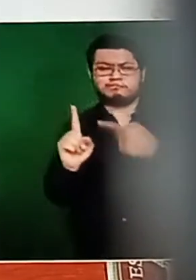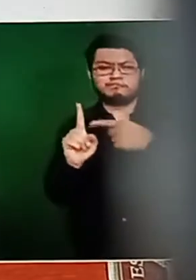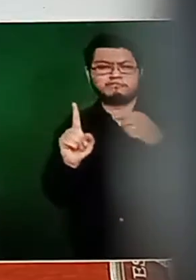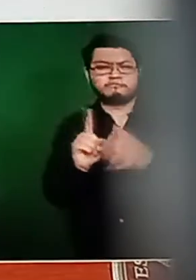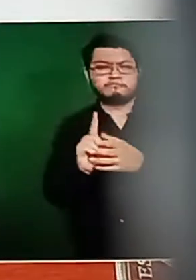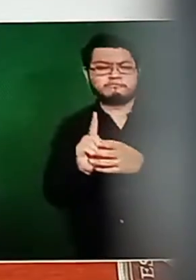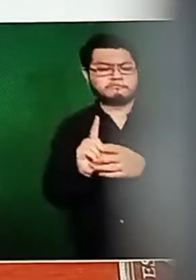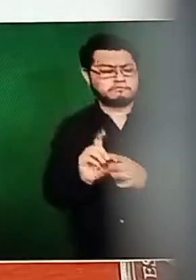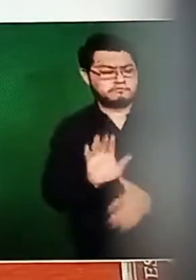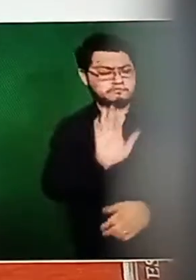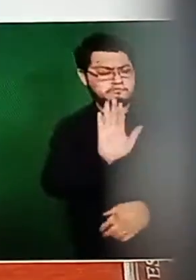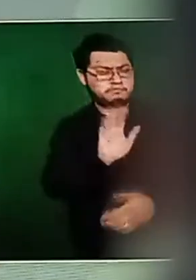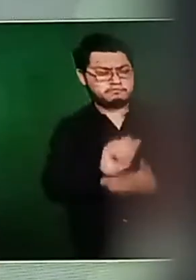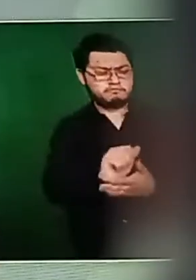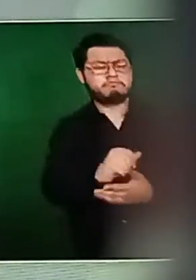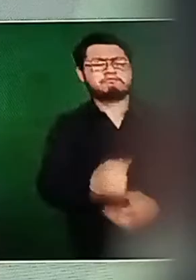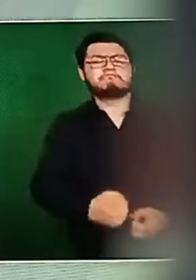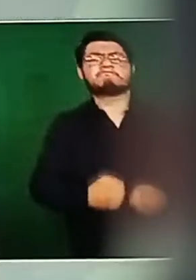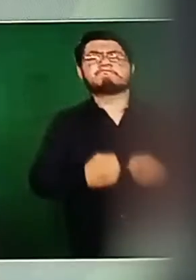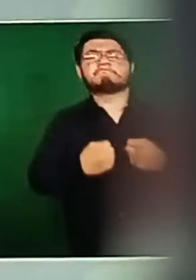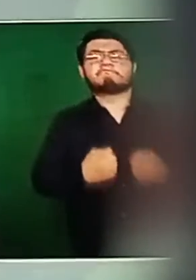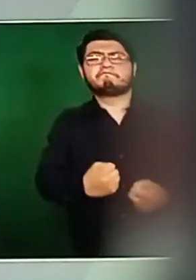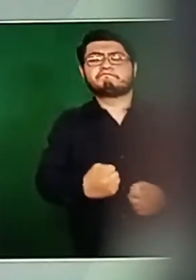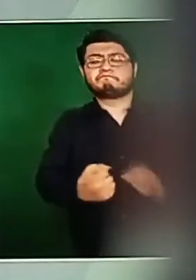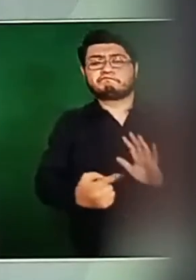sostiene ante el hecho de que